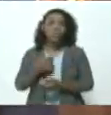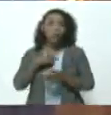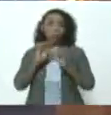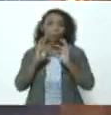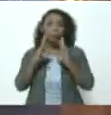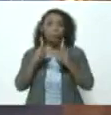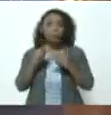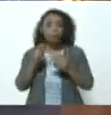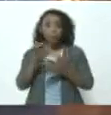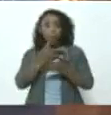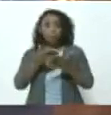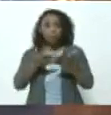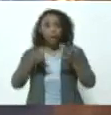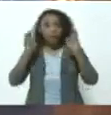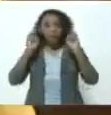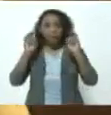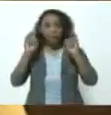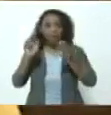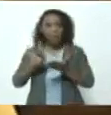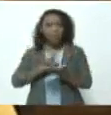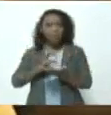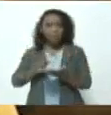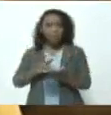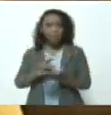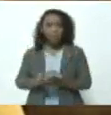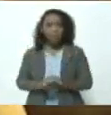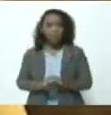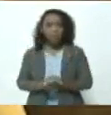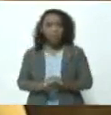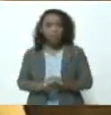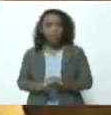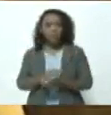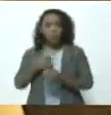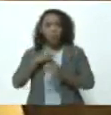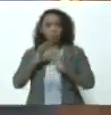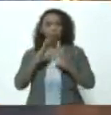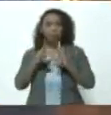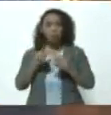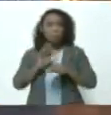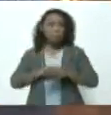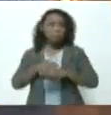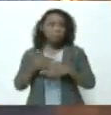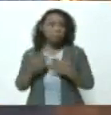otro detalle con respecto a lo digital. Y lo cuento porque